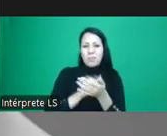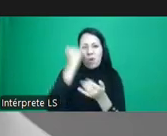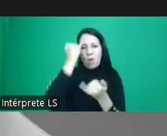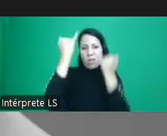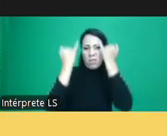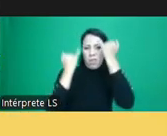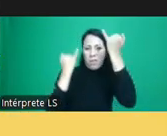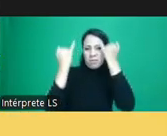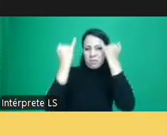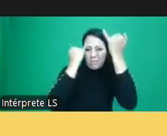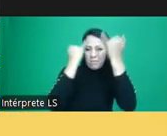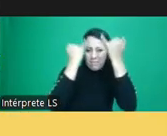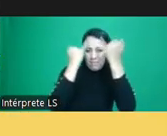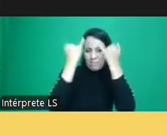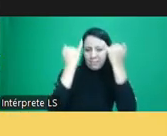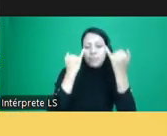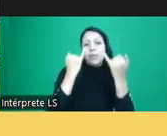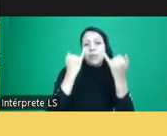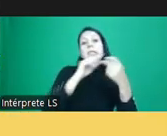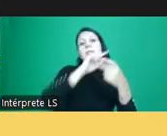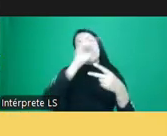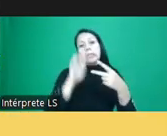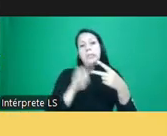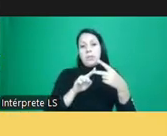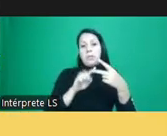Vamos a la segunda parte.